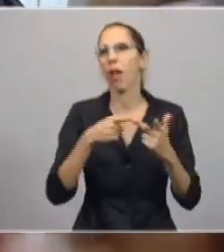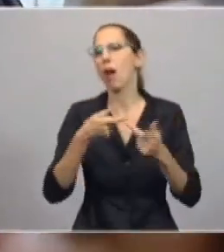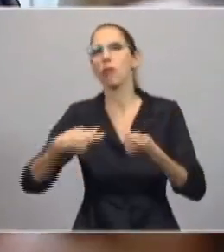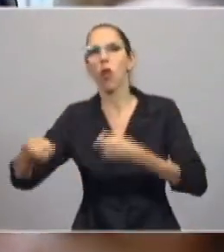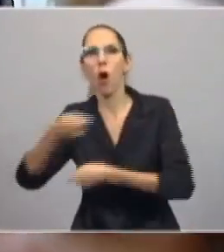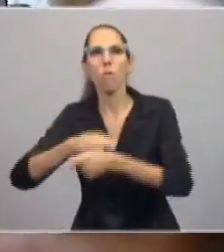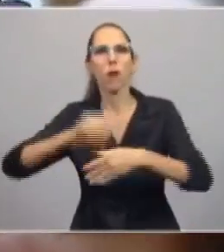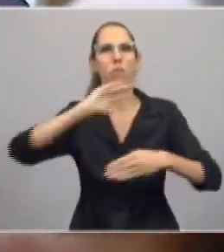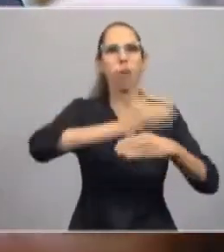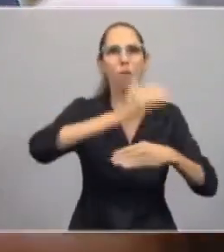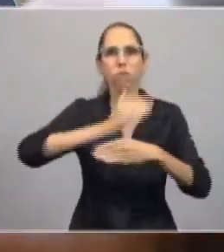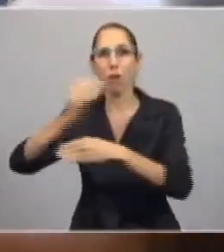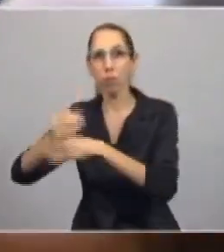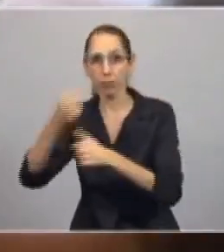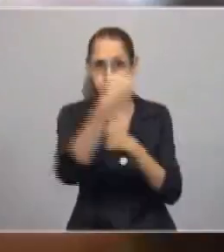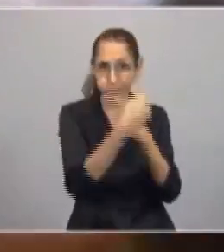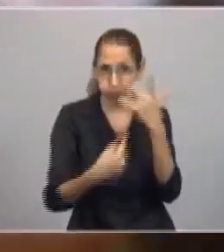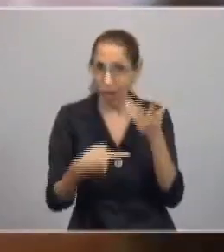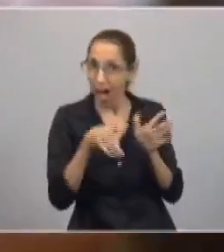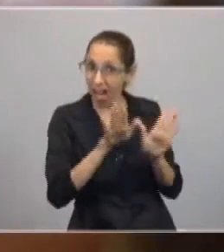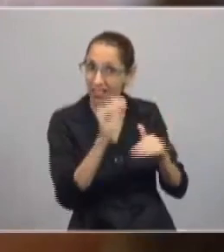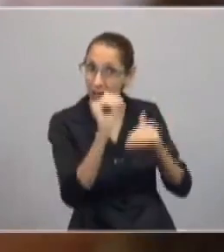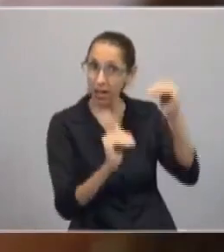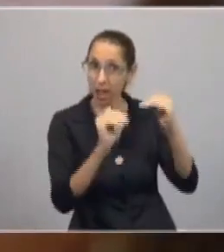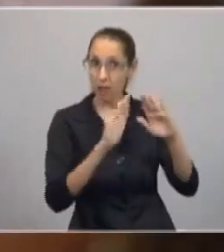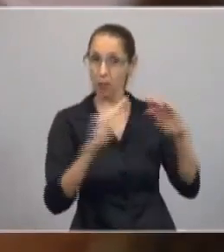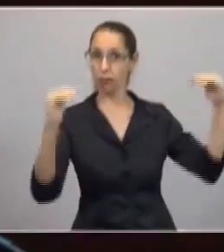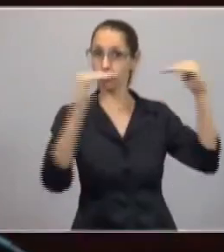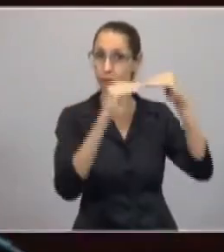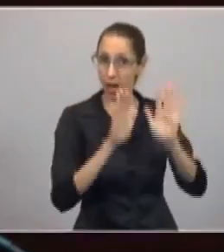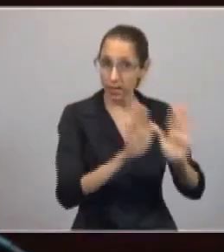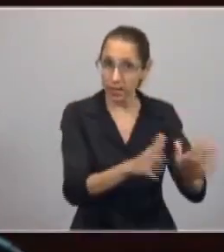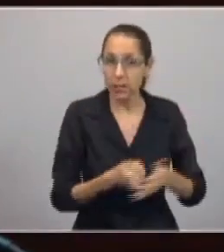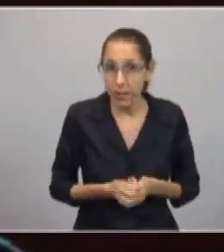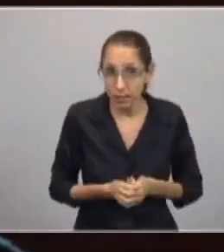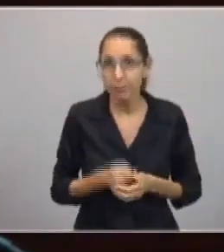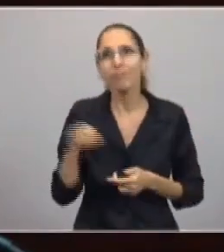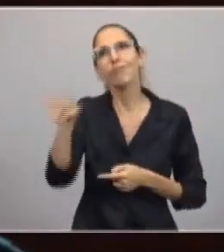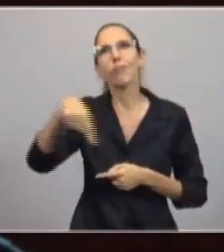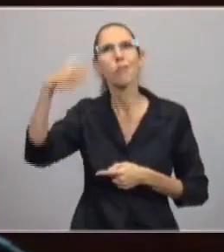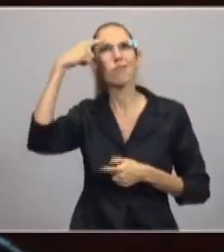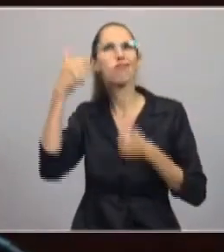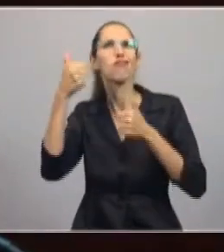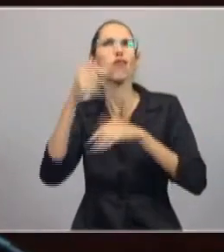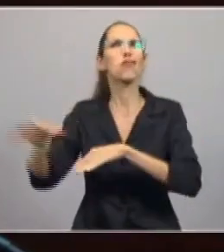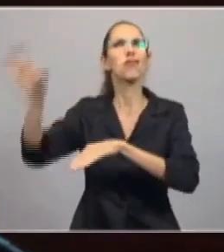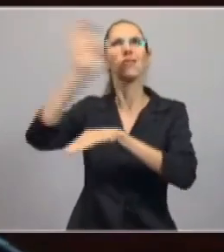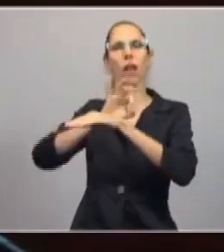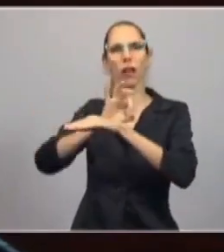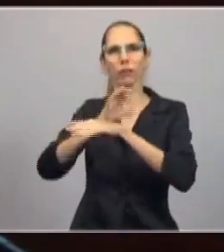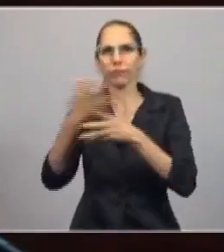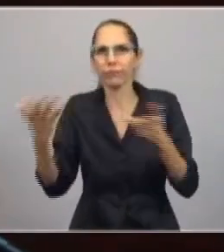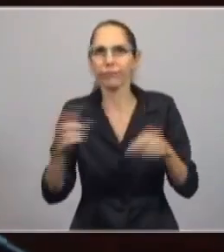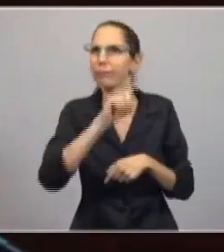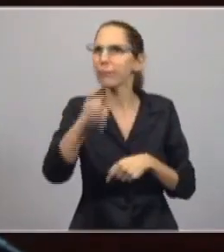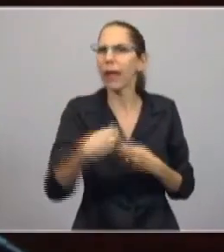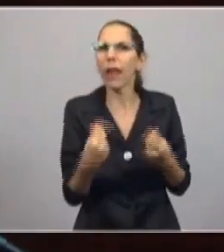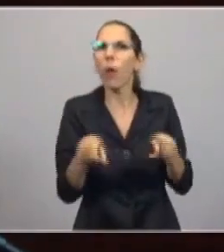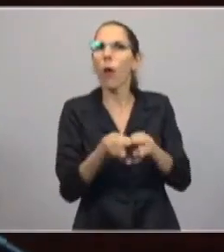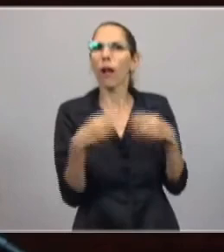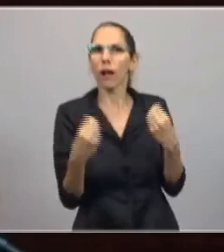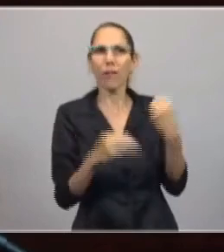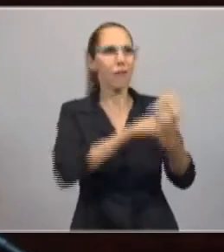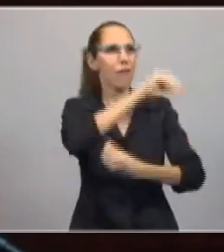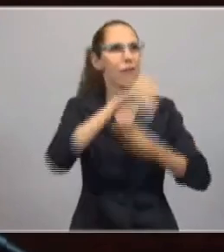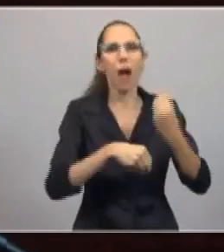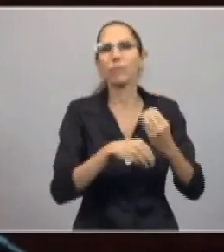eso llaman equilibrio? Ese supuesto éxito equivale a equilibrar la economía de una familia cortando la comida de los